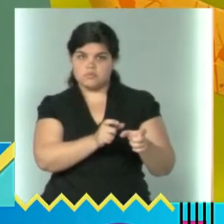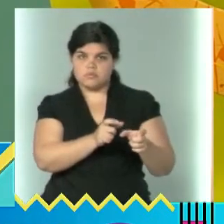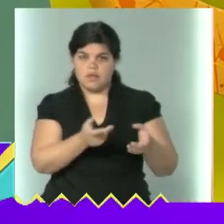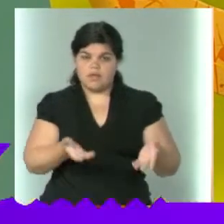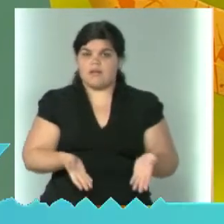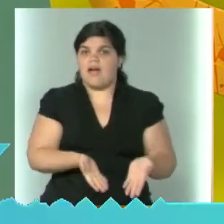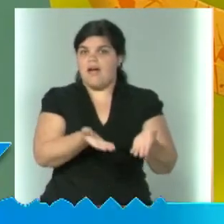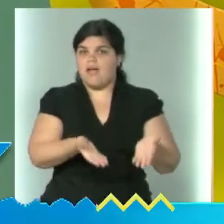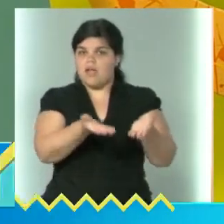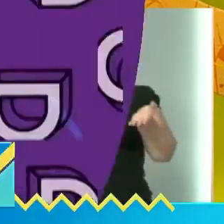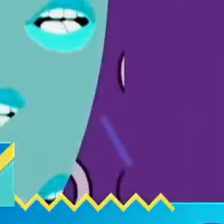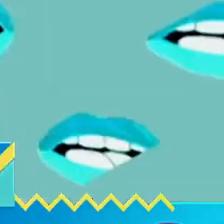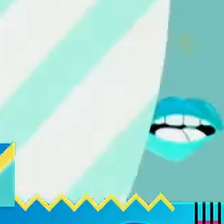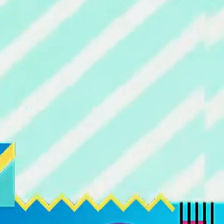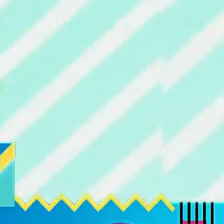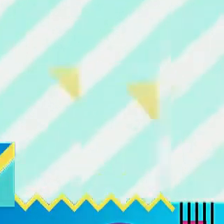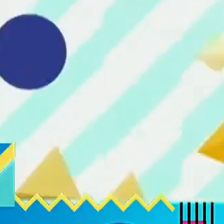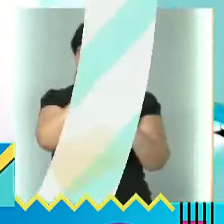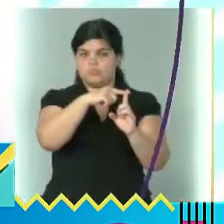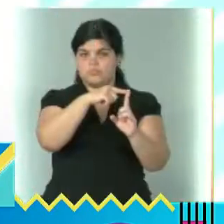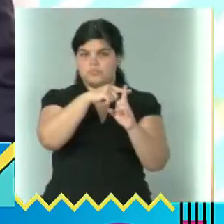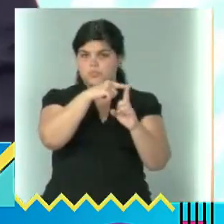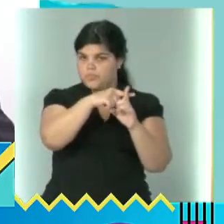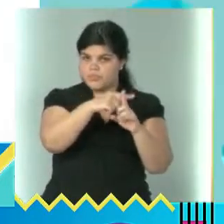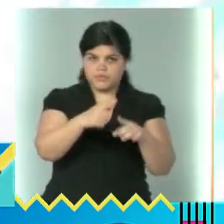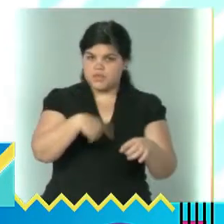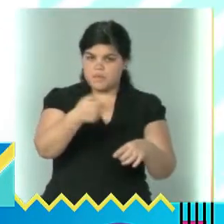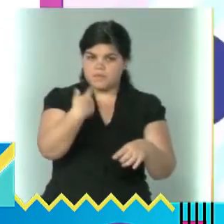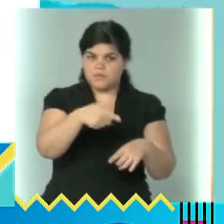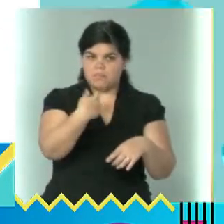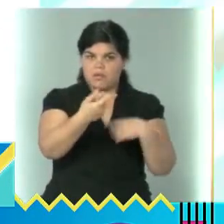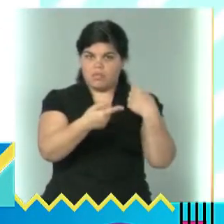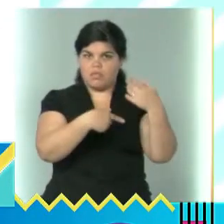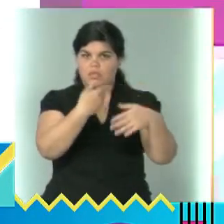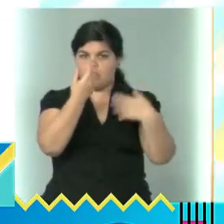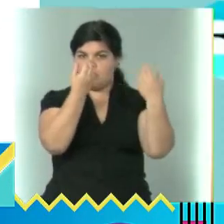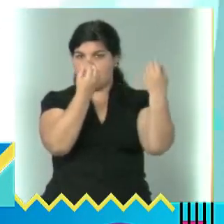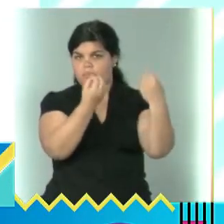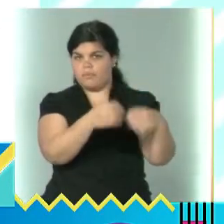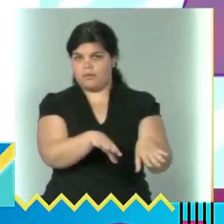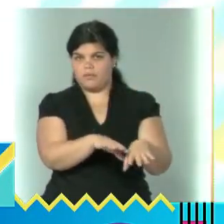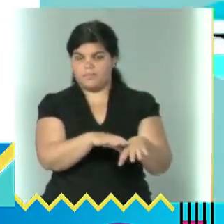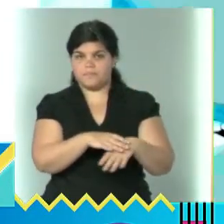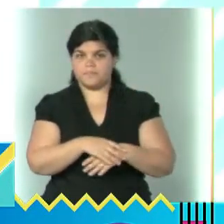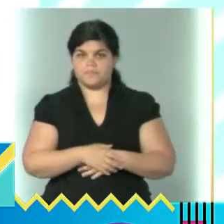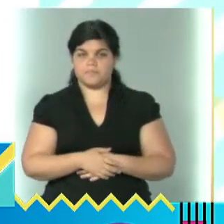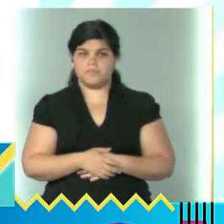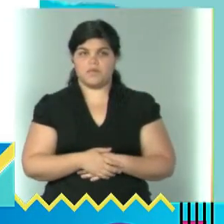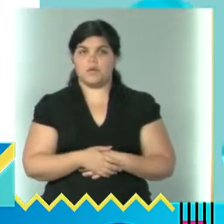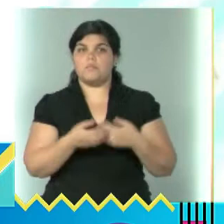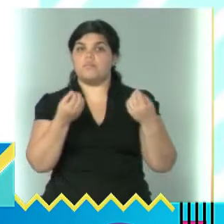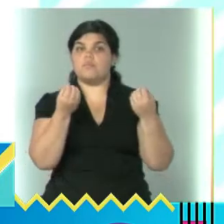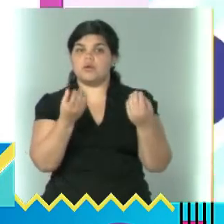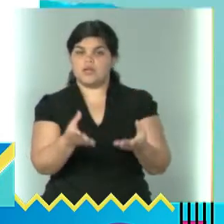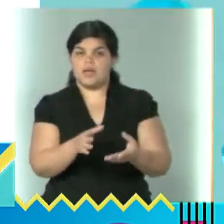alentada de manera optimista, celebratoria, se pierde. ¿Qué? Porque con el tipo